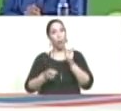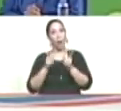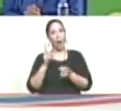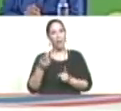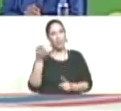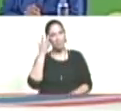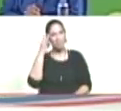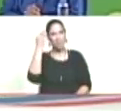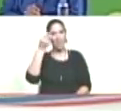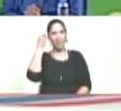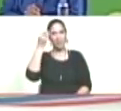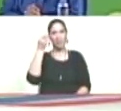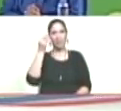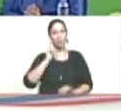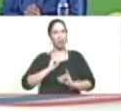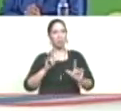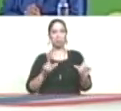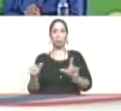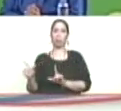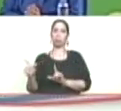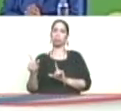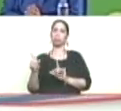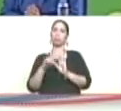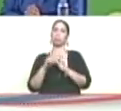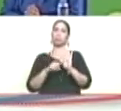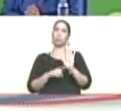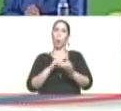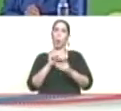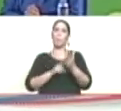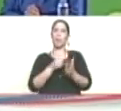misión. Y como lo cumplió,